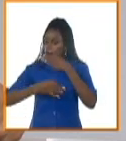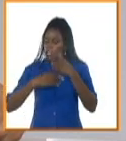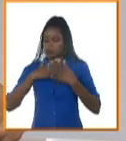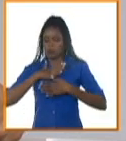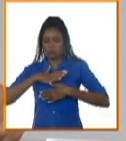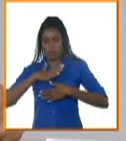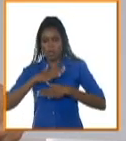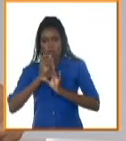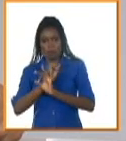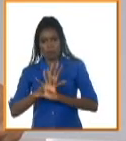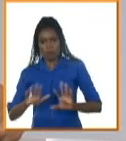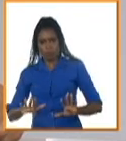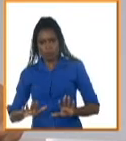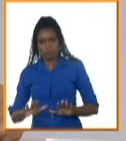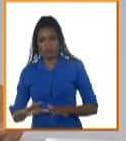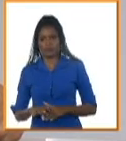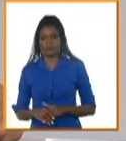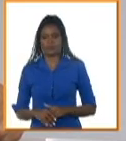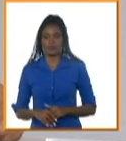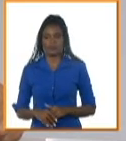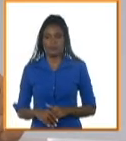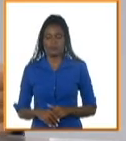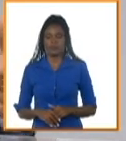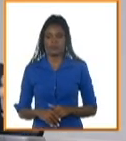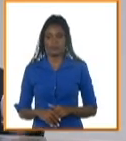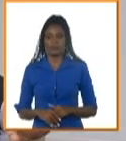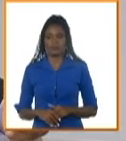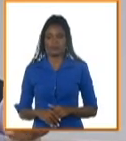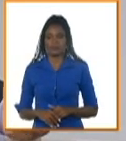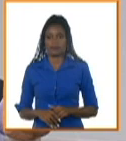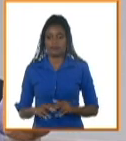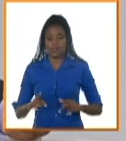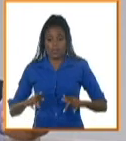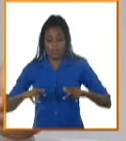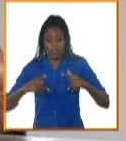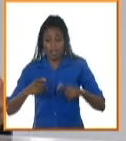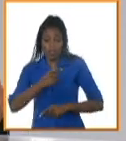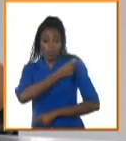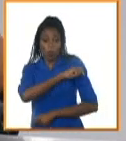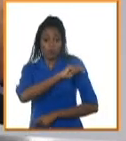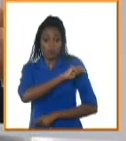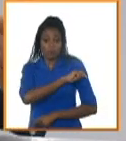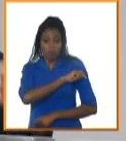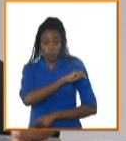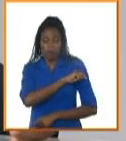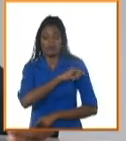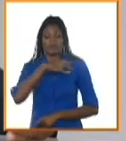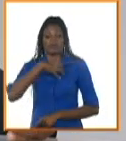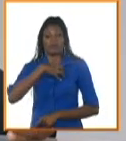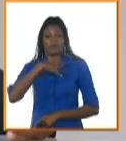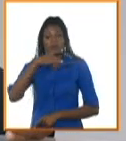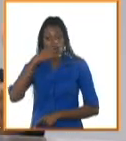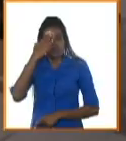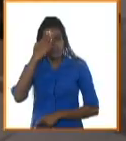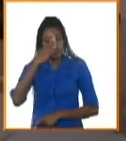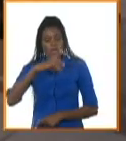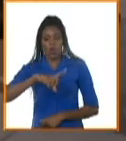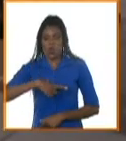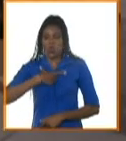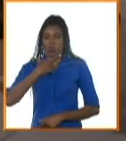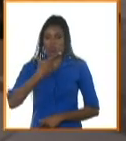competencias creando habilidades en nuestra población que reitero es una población culta es una población que sabe reconocer